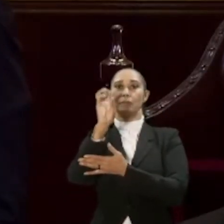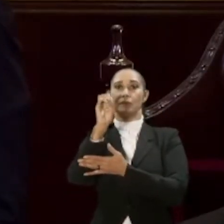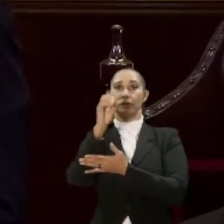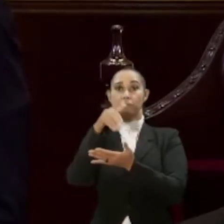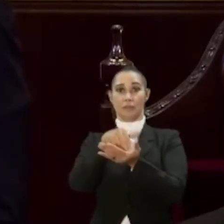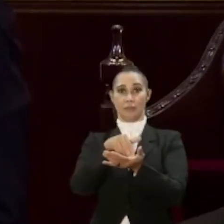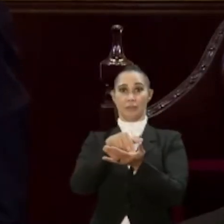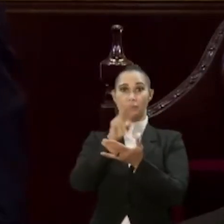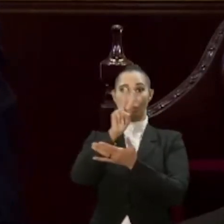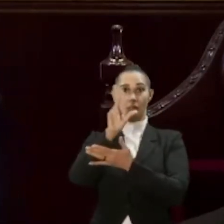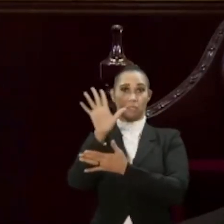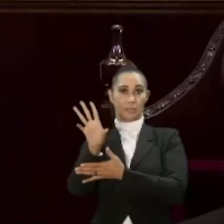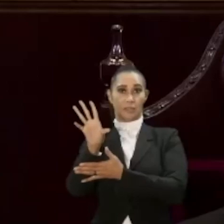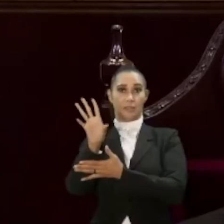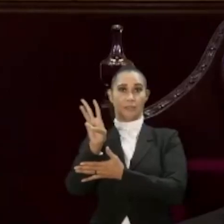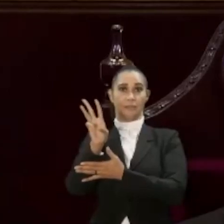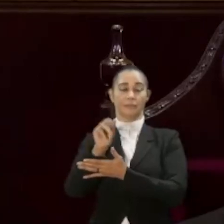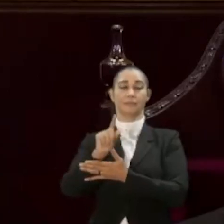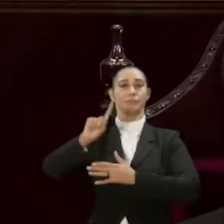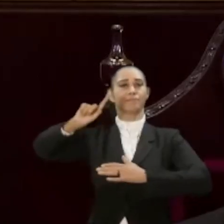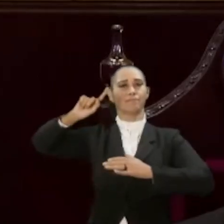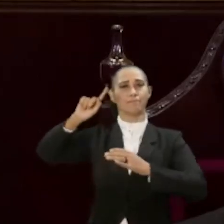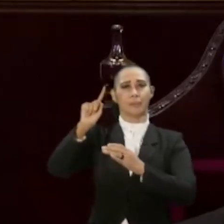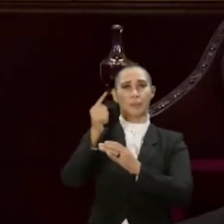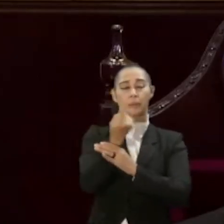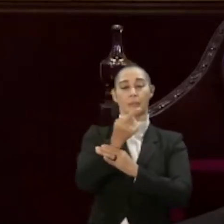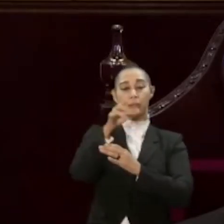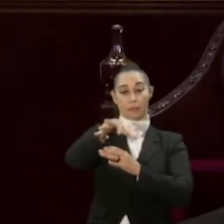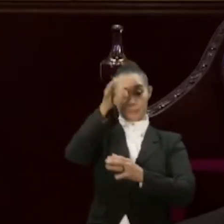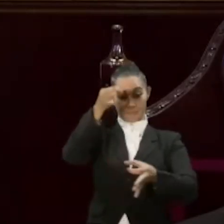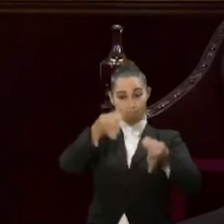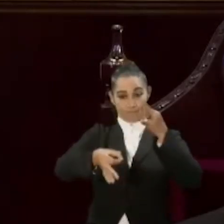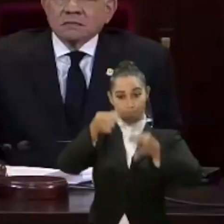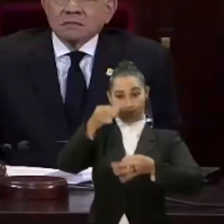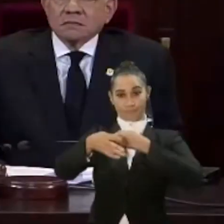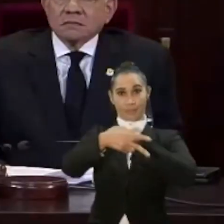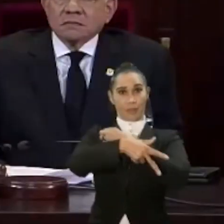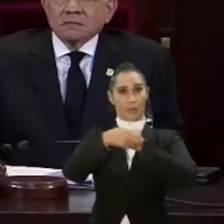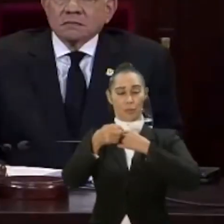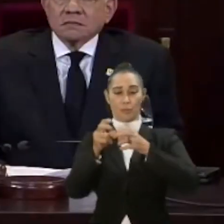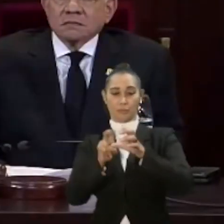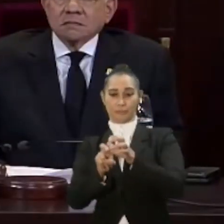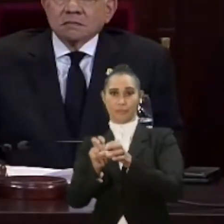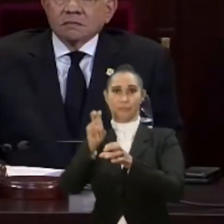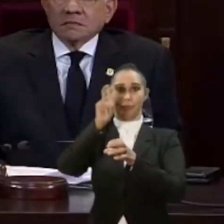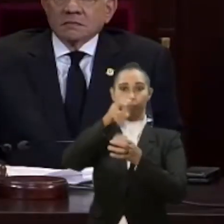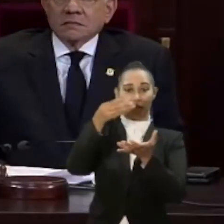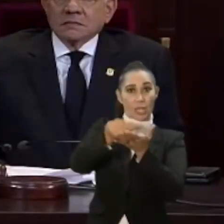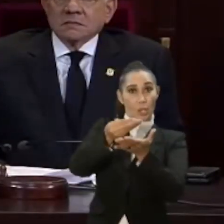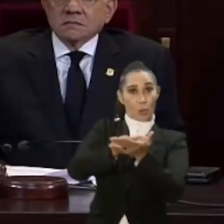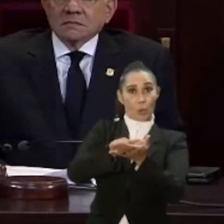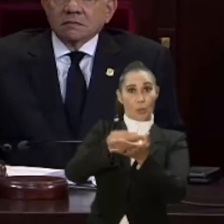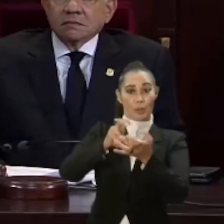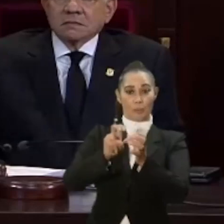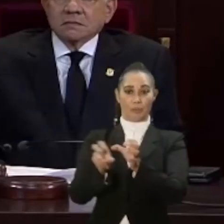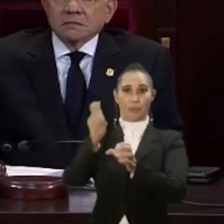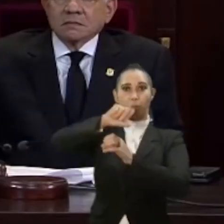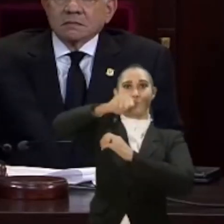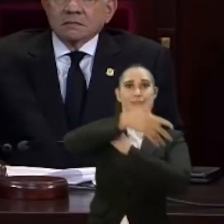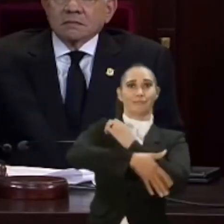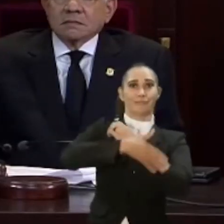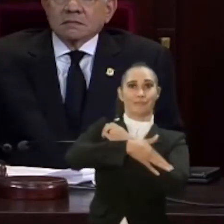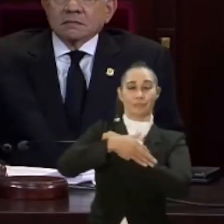8.636. Por primera vez estamos sometiendo a la justicia a los traficantes de migrantes. Y un ejemplo fue la Operación